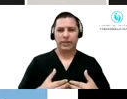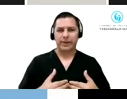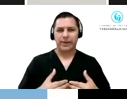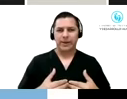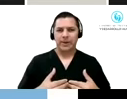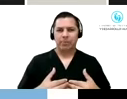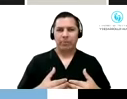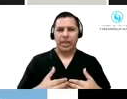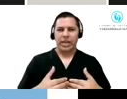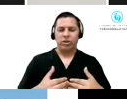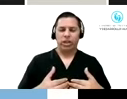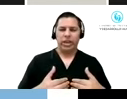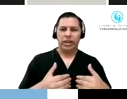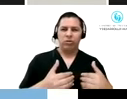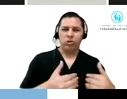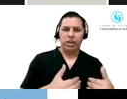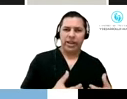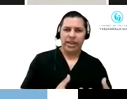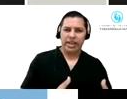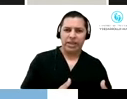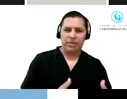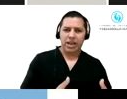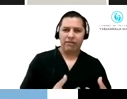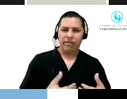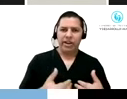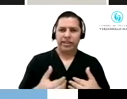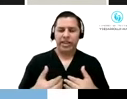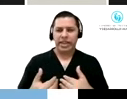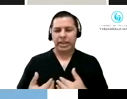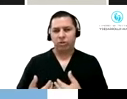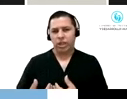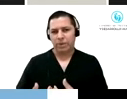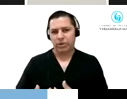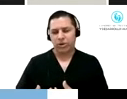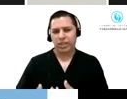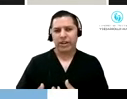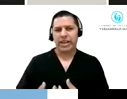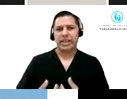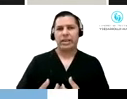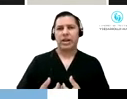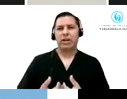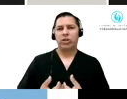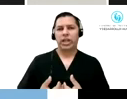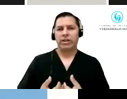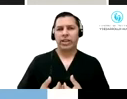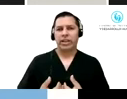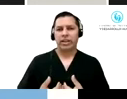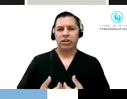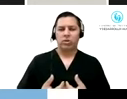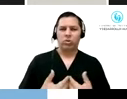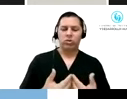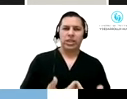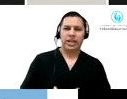y hombres, en donde en uno se valía el tema de la fuerza y en otra persona se valía el tema de la